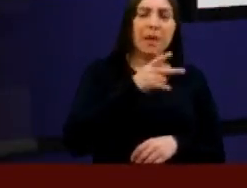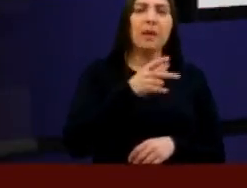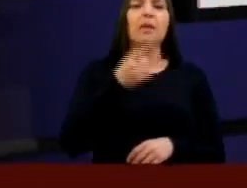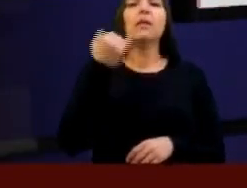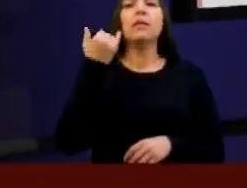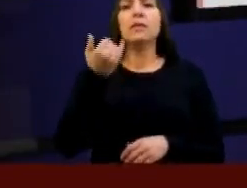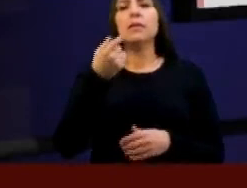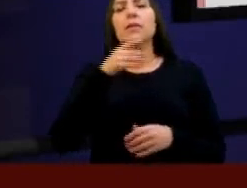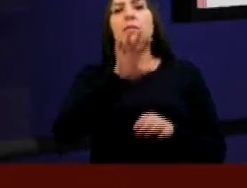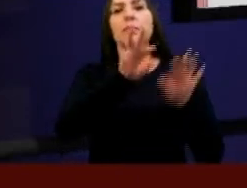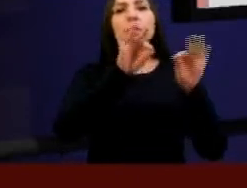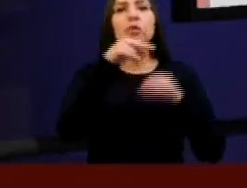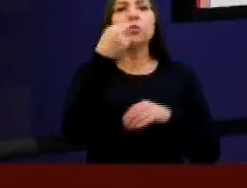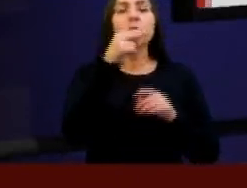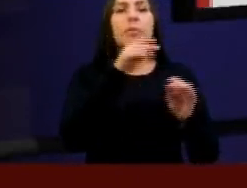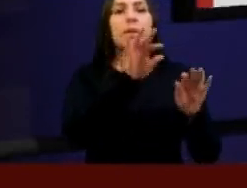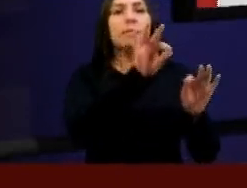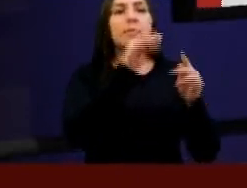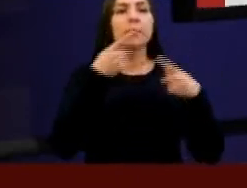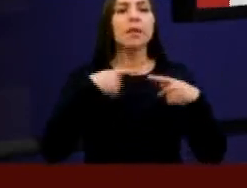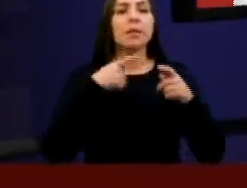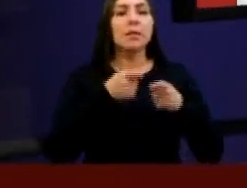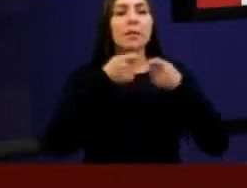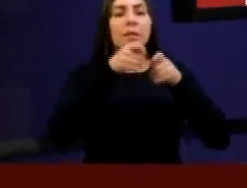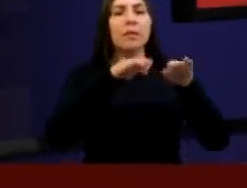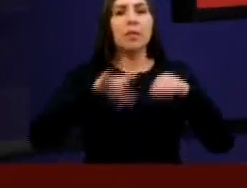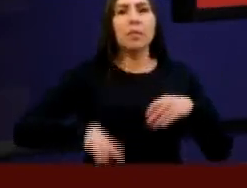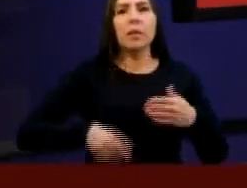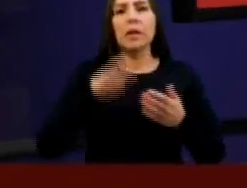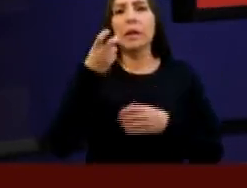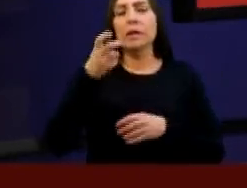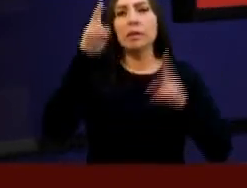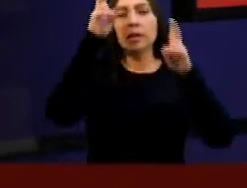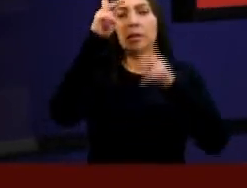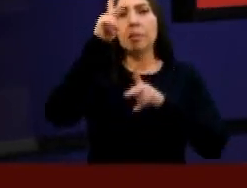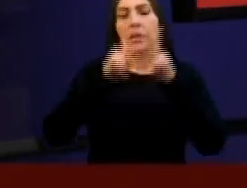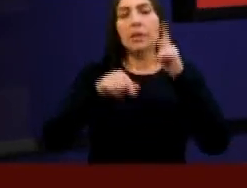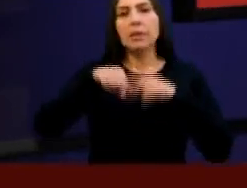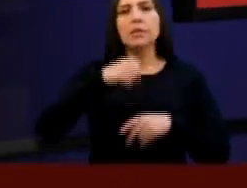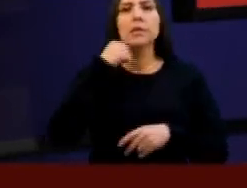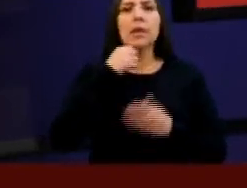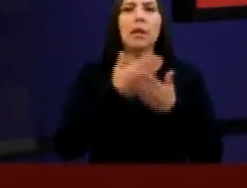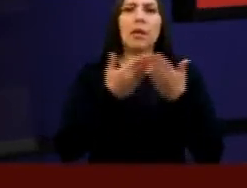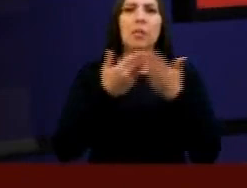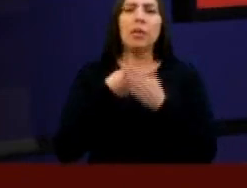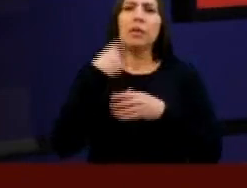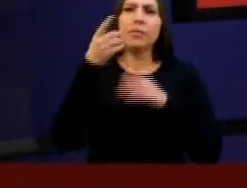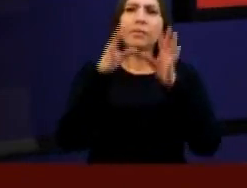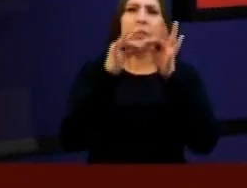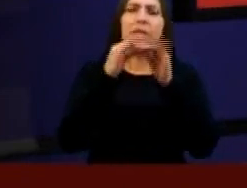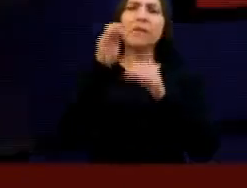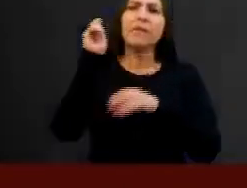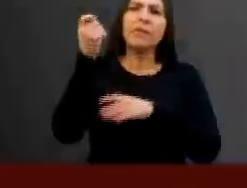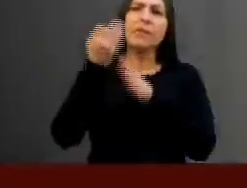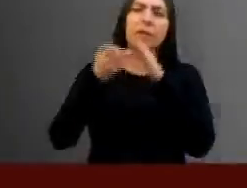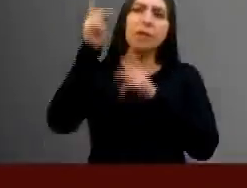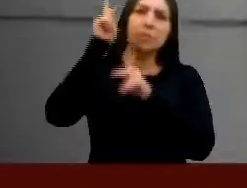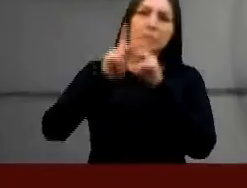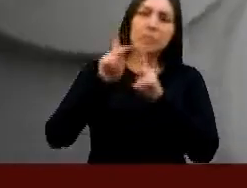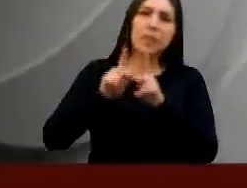funcionarios, son los pendientes en el Senado. Veamos la siguiente información donde haremos recuento de algunos pendientes legislativos.